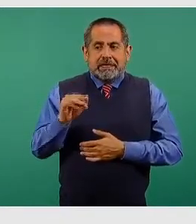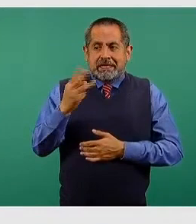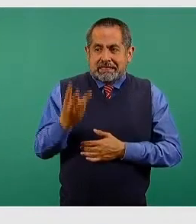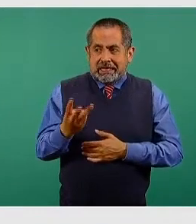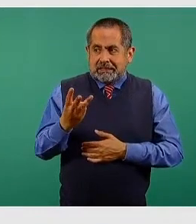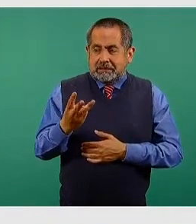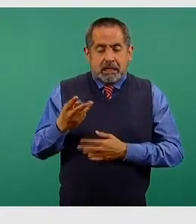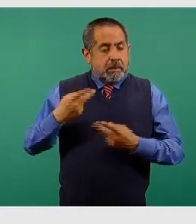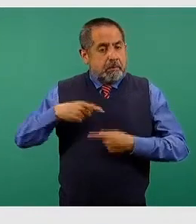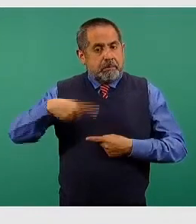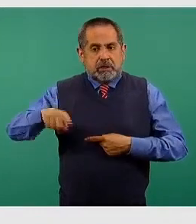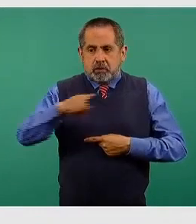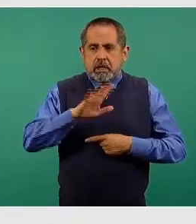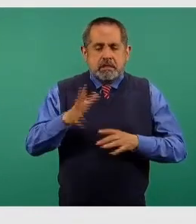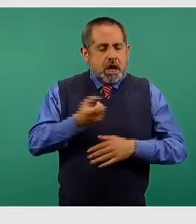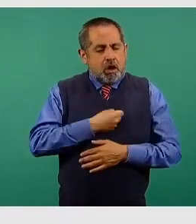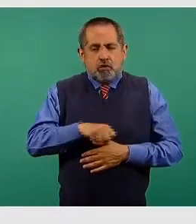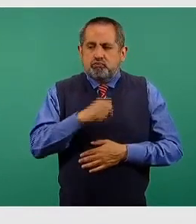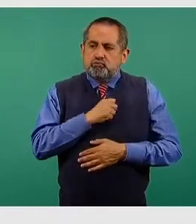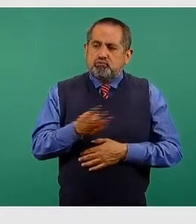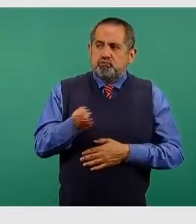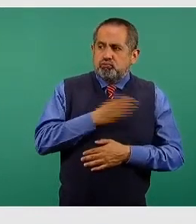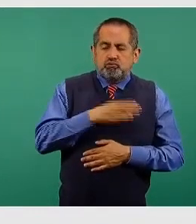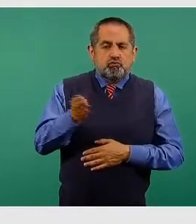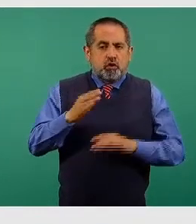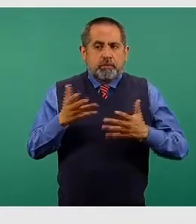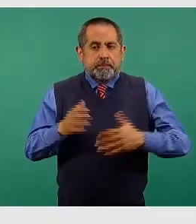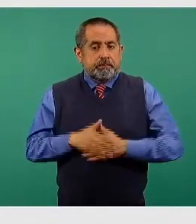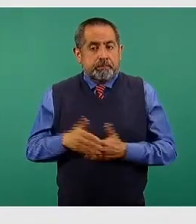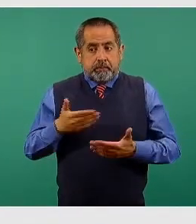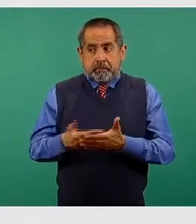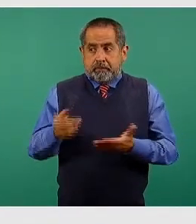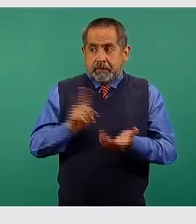1.639.943 personas recuperadas. Y el día de hoy tenemos